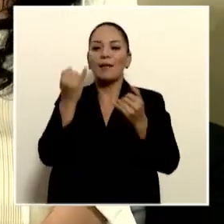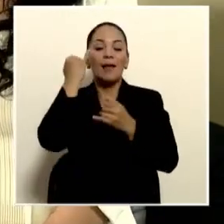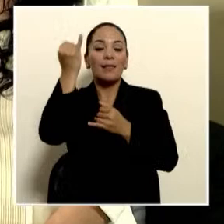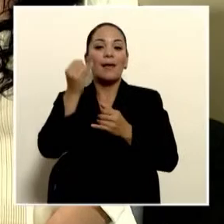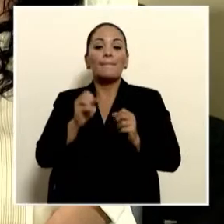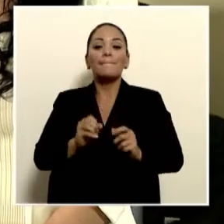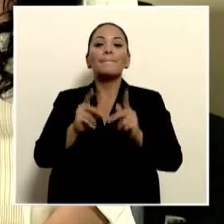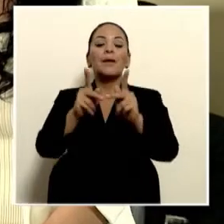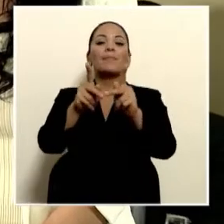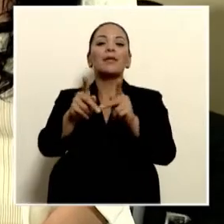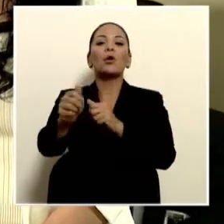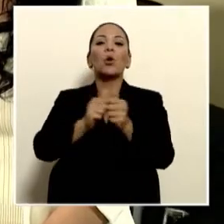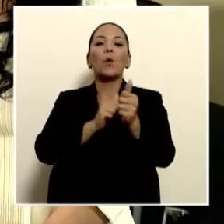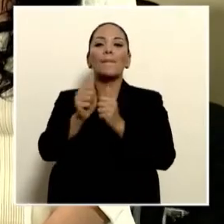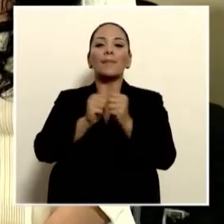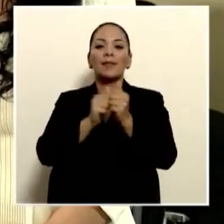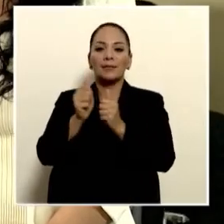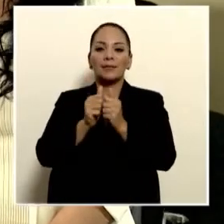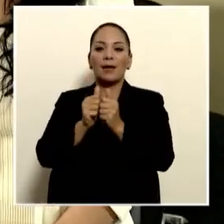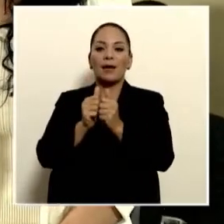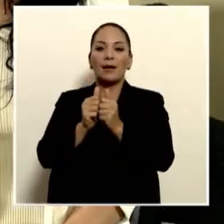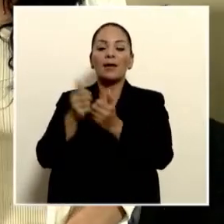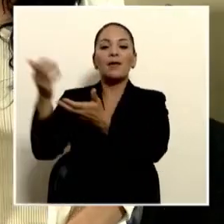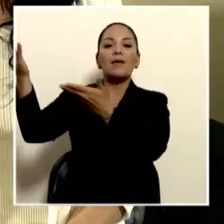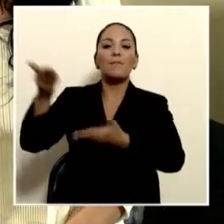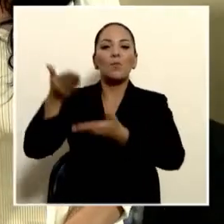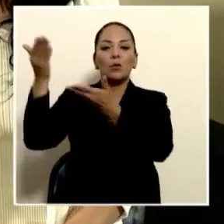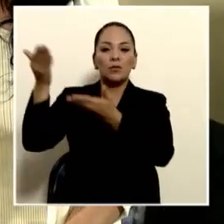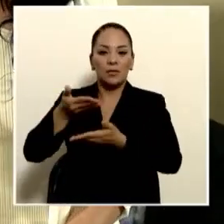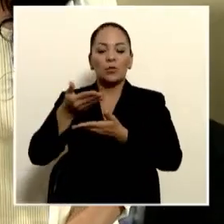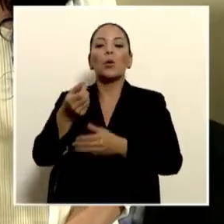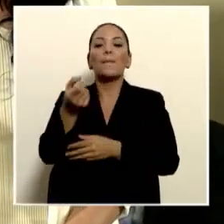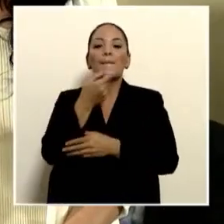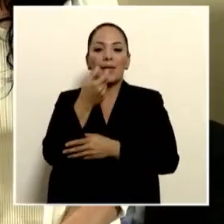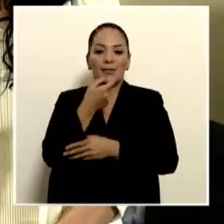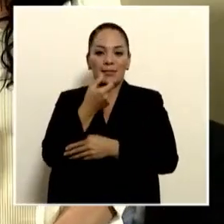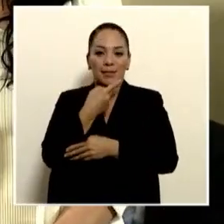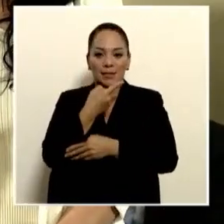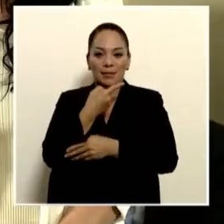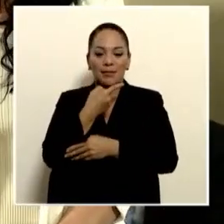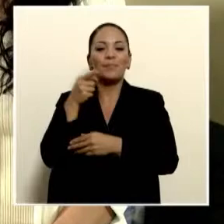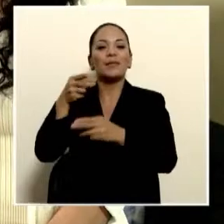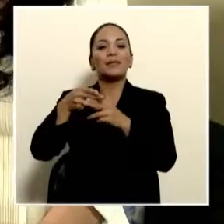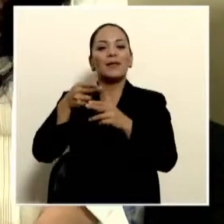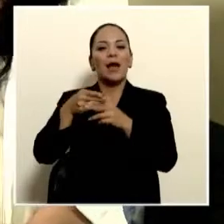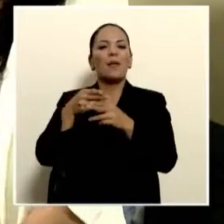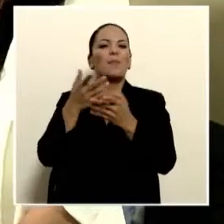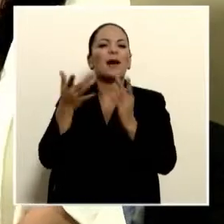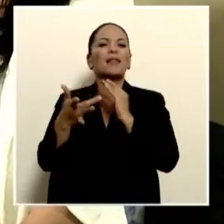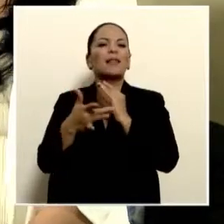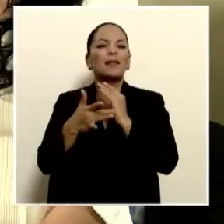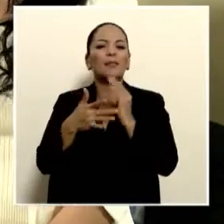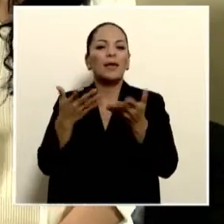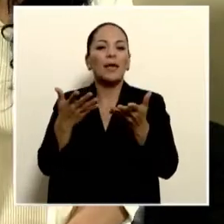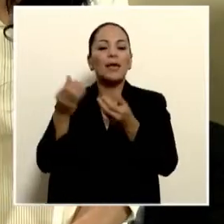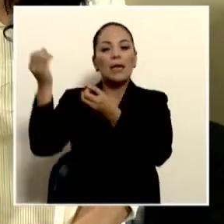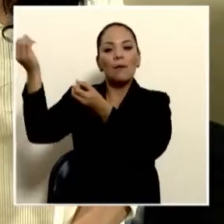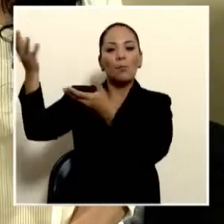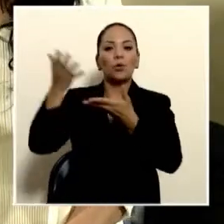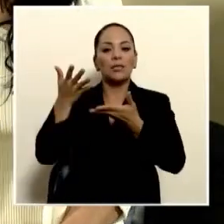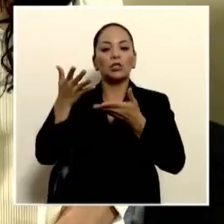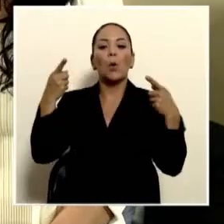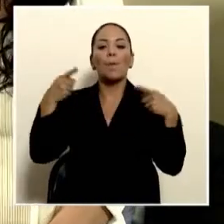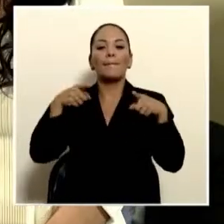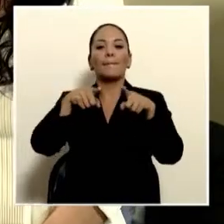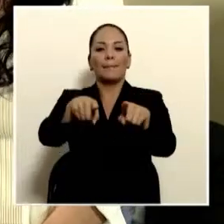la competencia en la importación de las medicinas, lo que se llama técnicamente importación